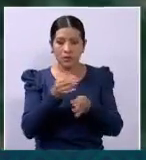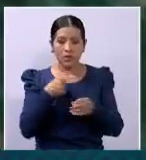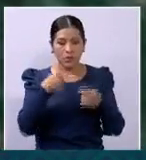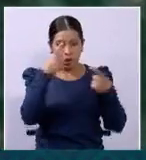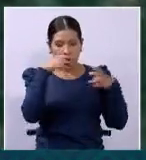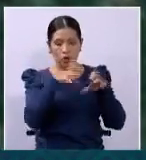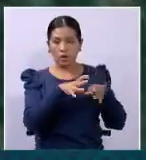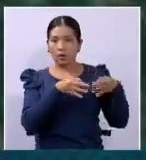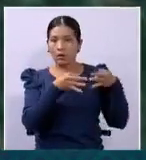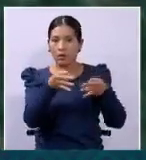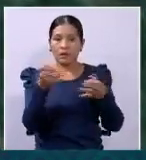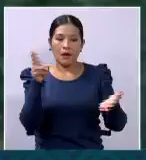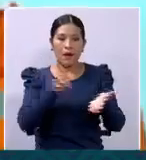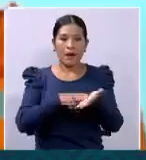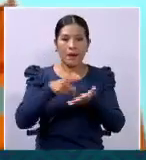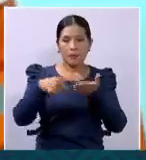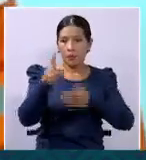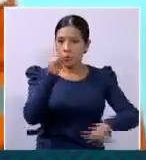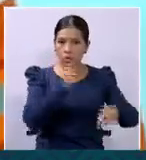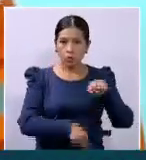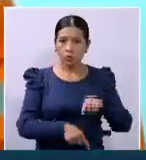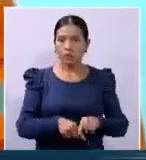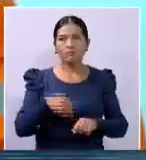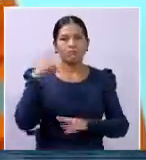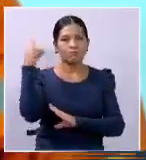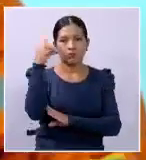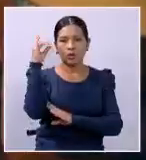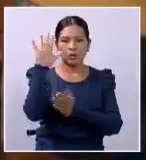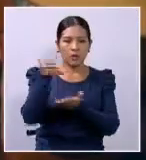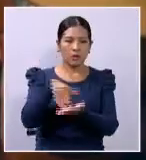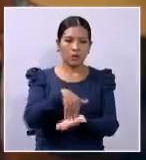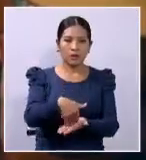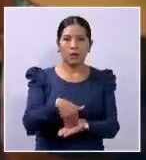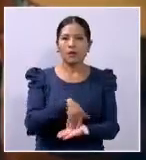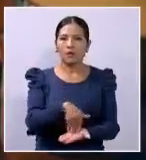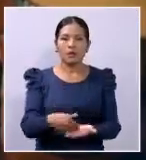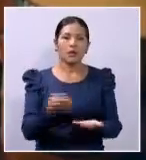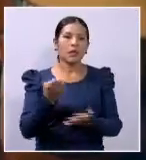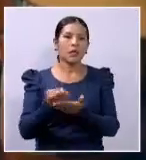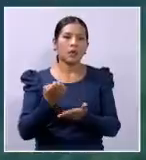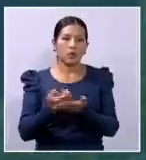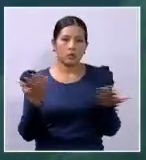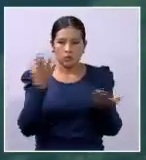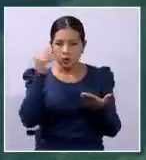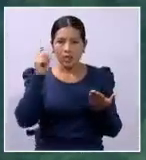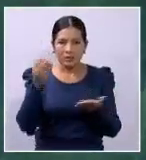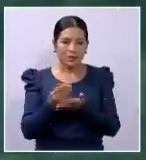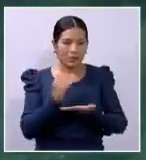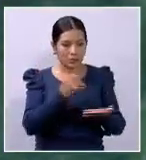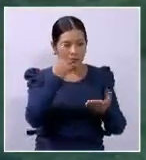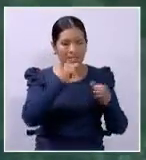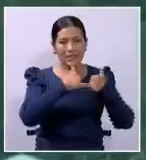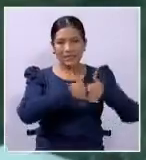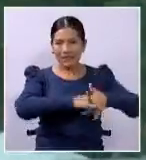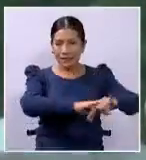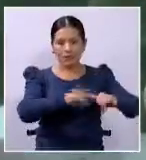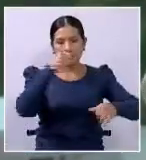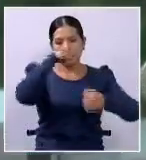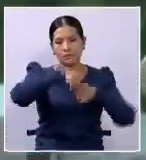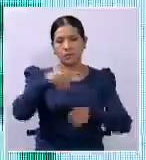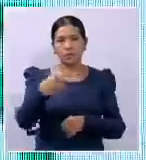citados no se aprueban, el país se debilitará económicamente porque no tendrá ingresos por la producción de gas.